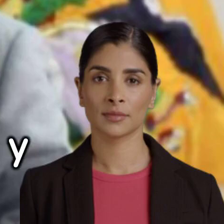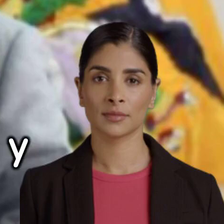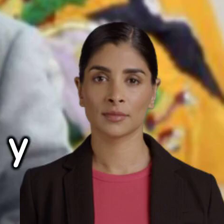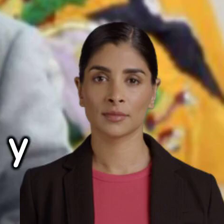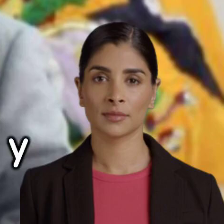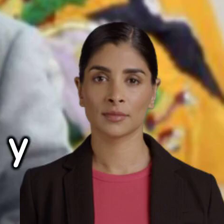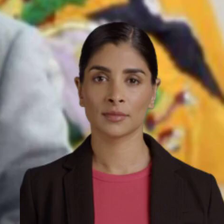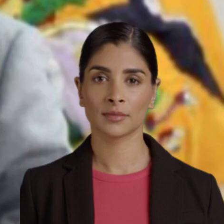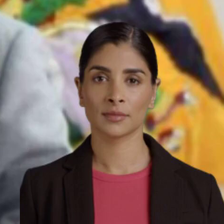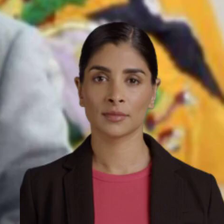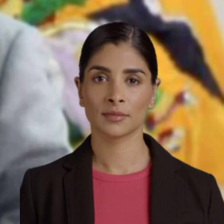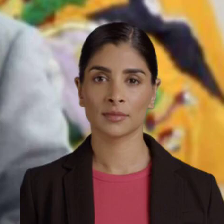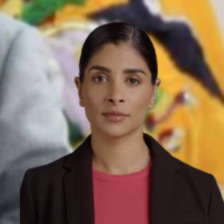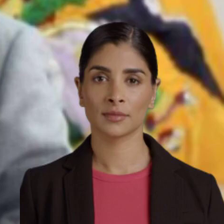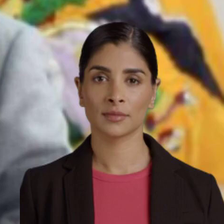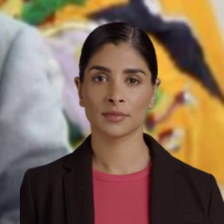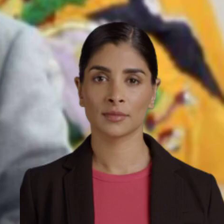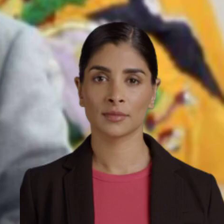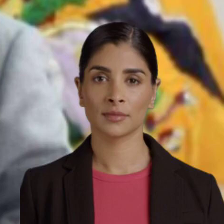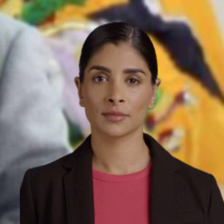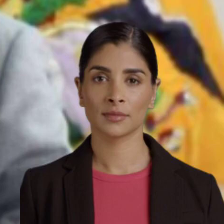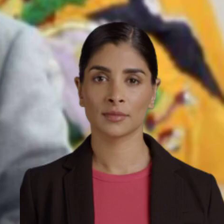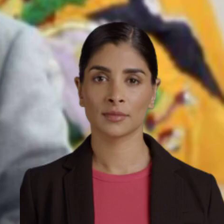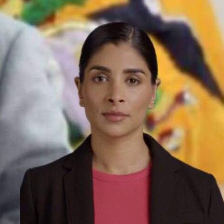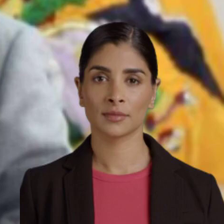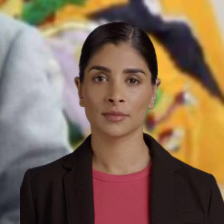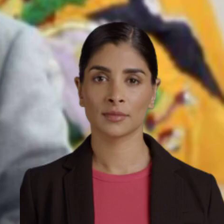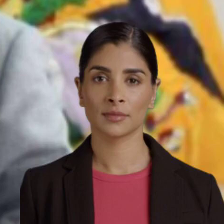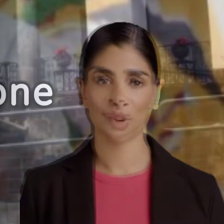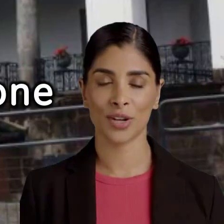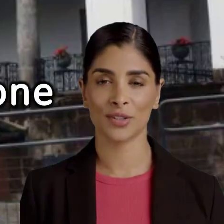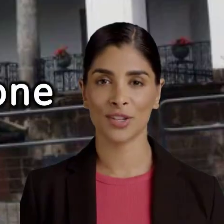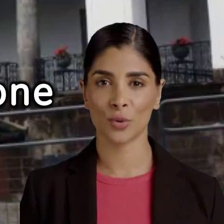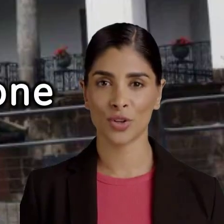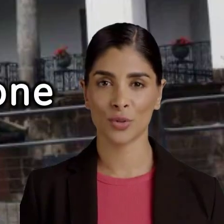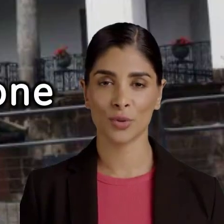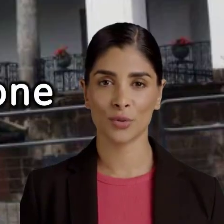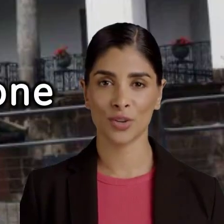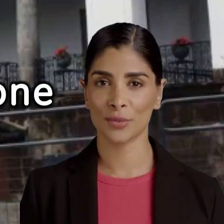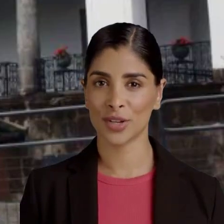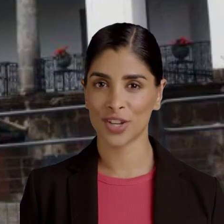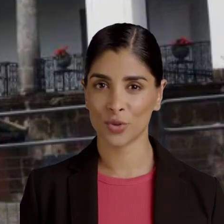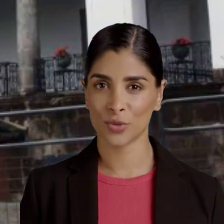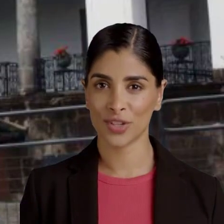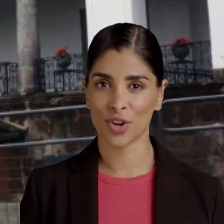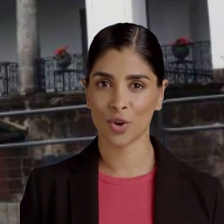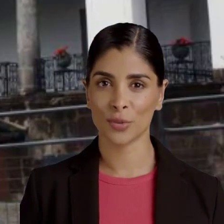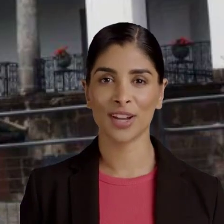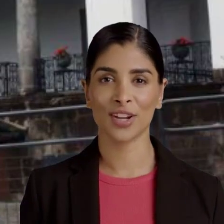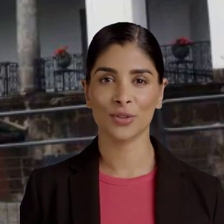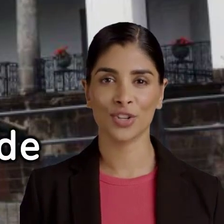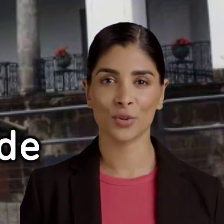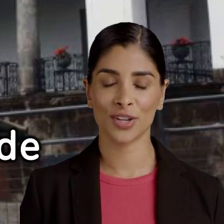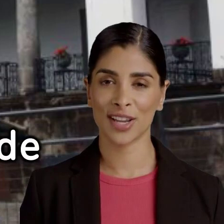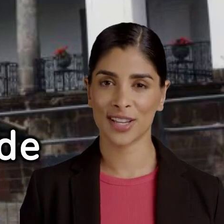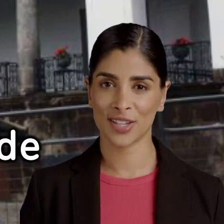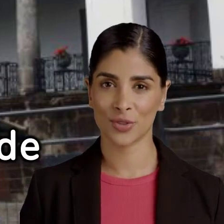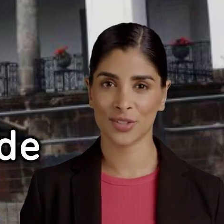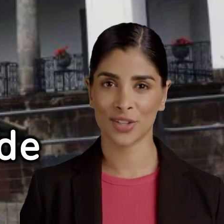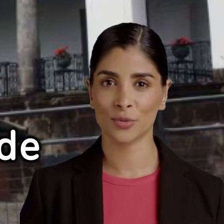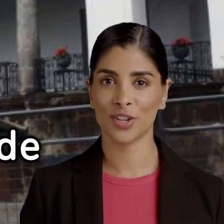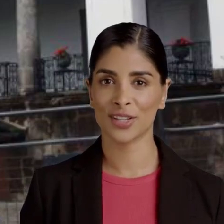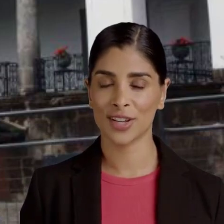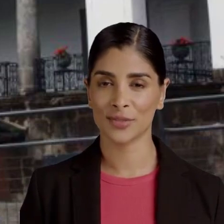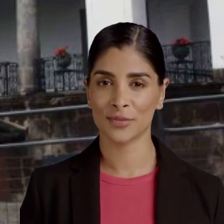vigilancia y disciplina de la función judicial gobierno de Ecuador propone a México un diálogo para reconstruir las